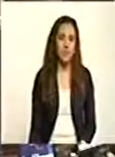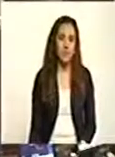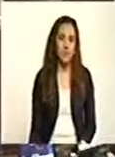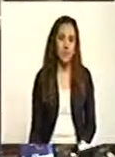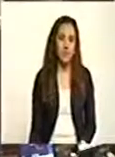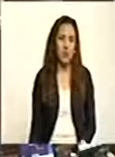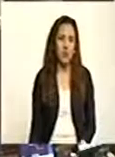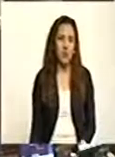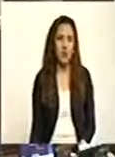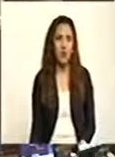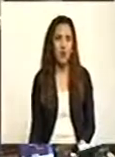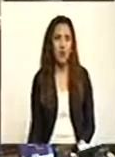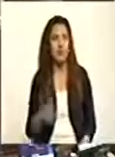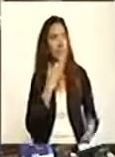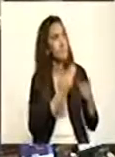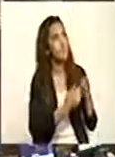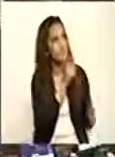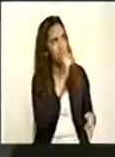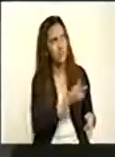Gracias, presidente.